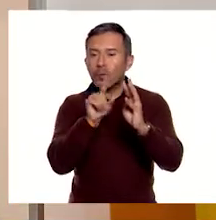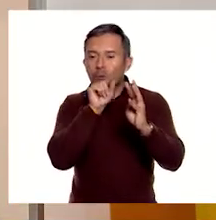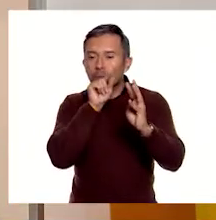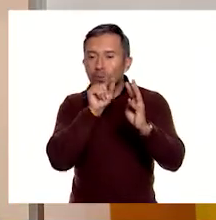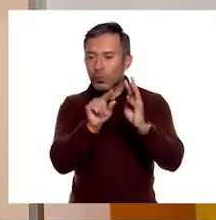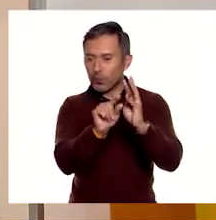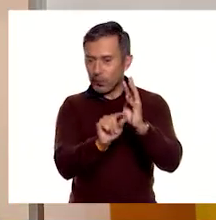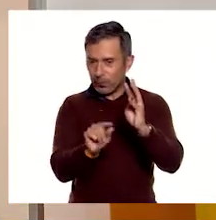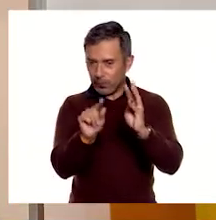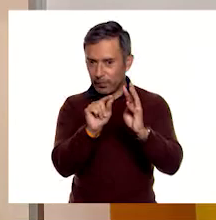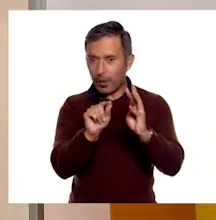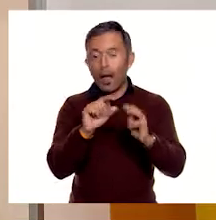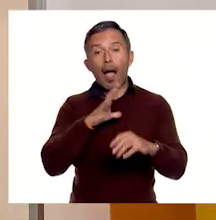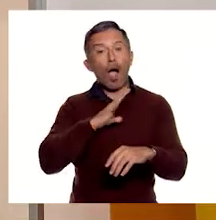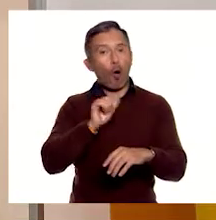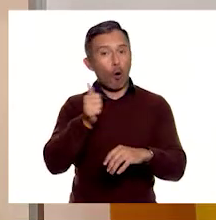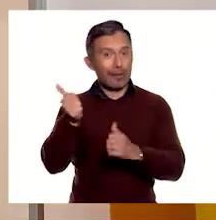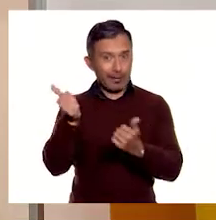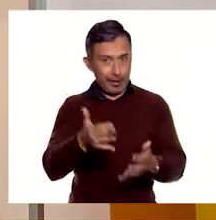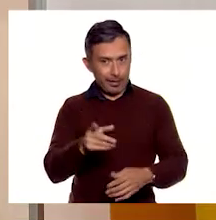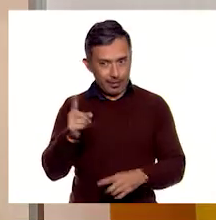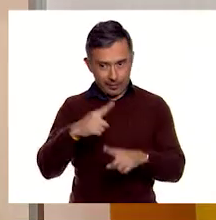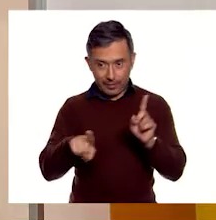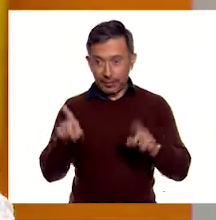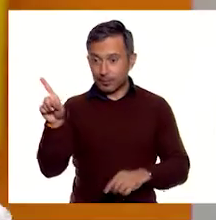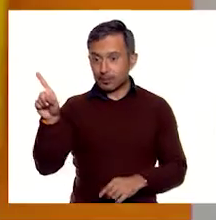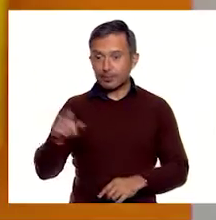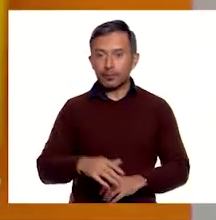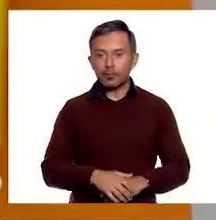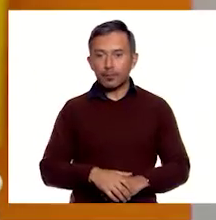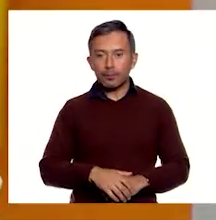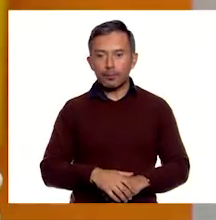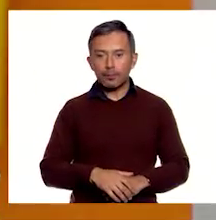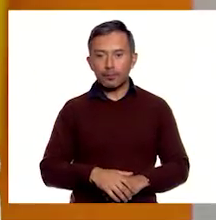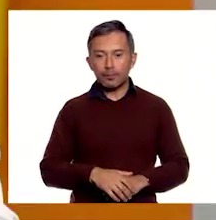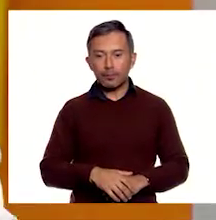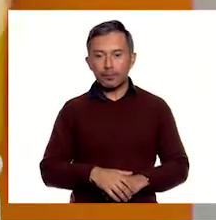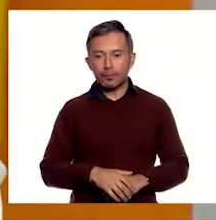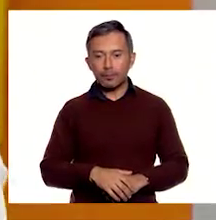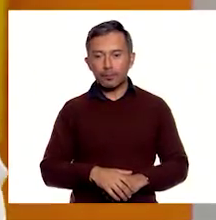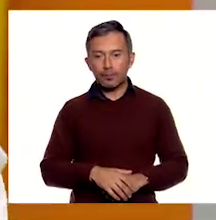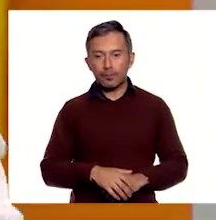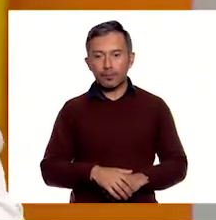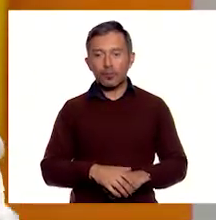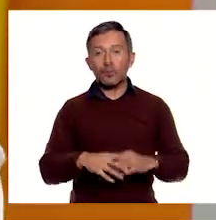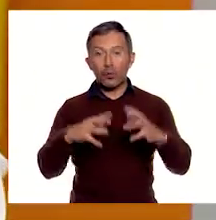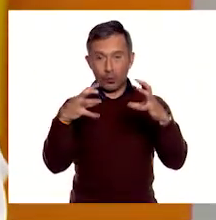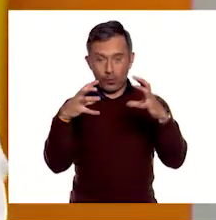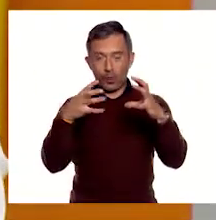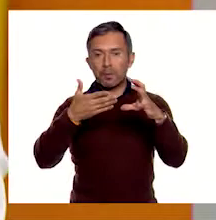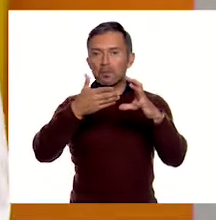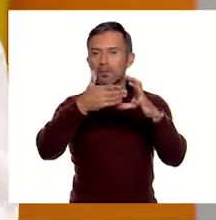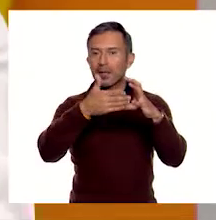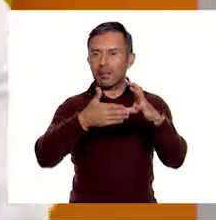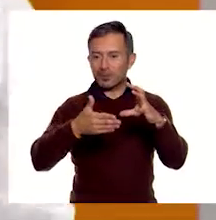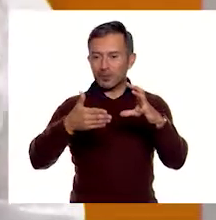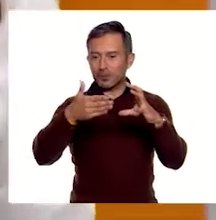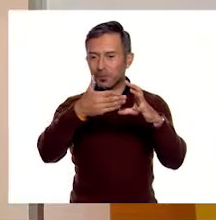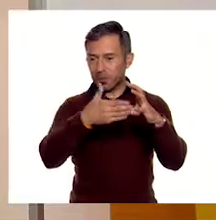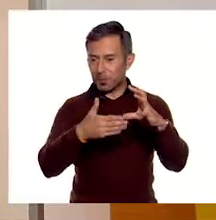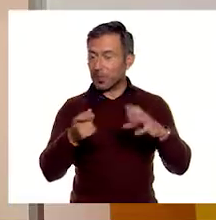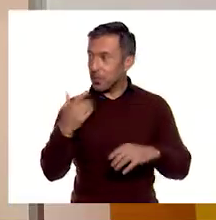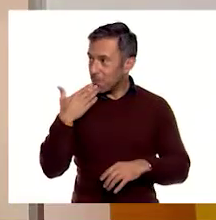también traje, es un pececito que está adentro de, de la pecera. Muy